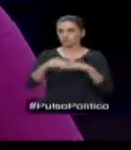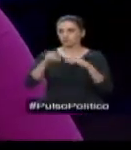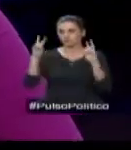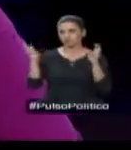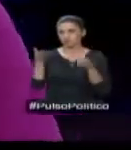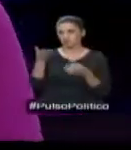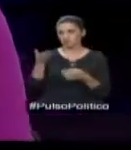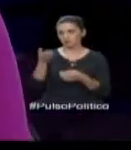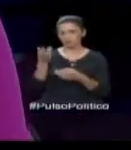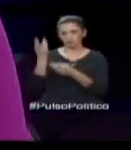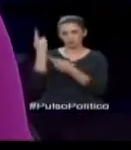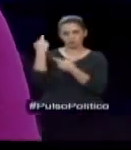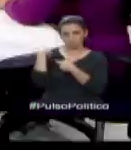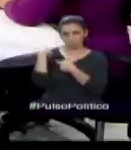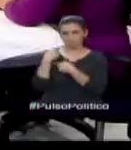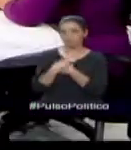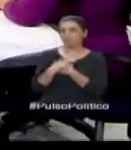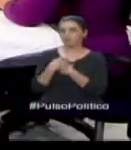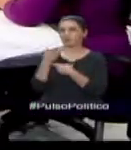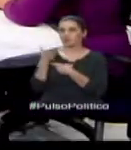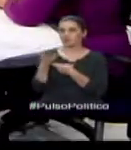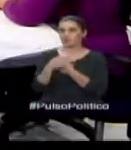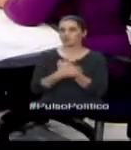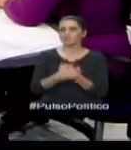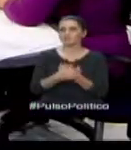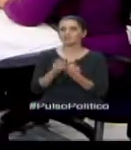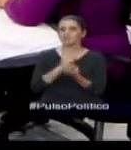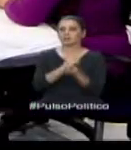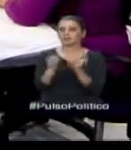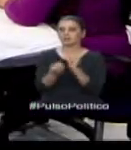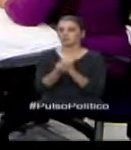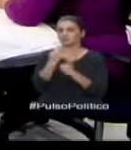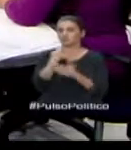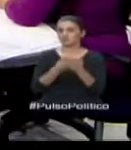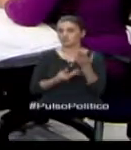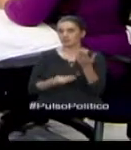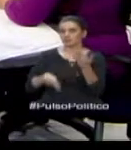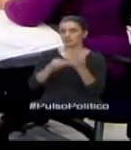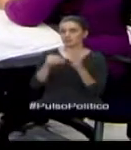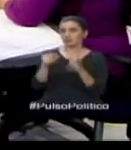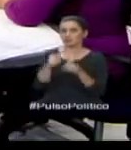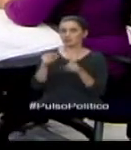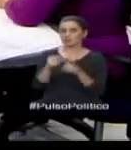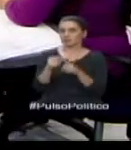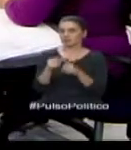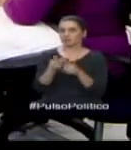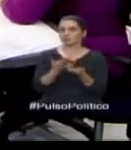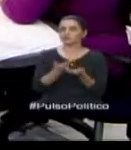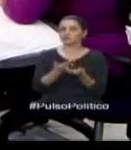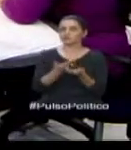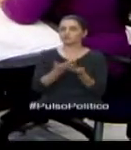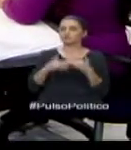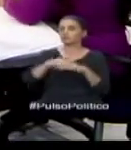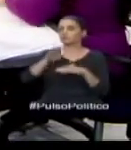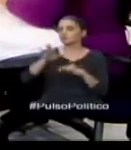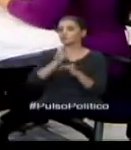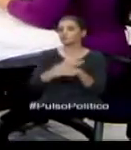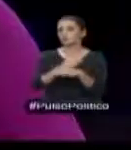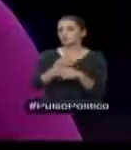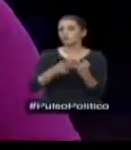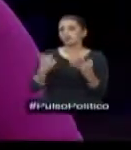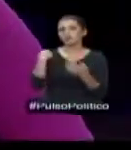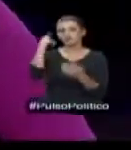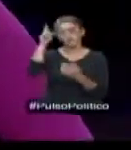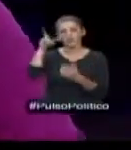su jurisdicción en este tema la enmienda plantea que se agregue la palabra y respecto del ámbito de sus competencias que tiene